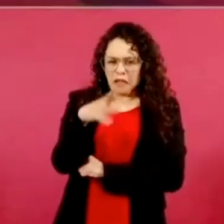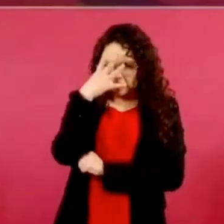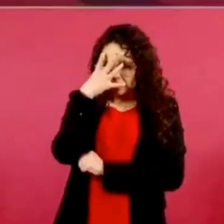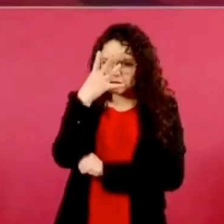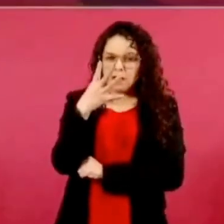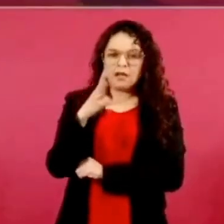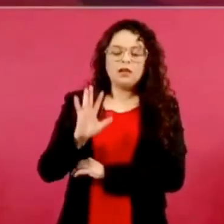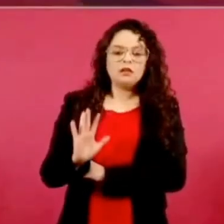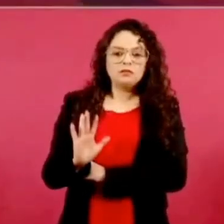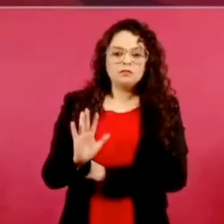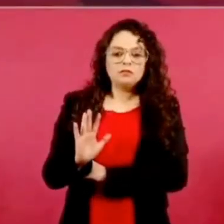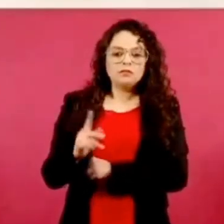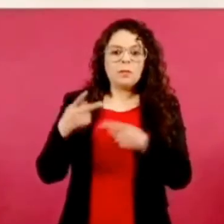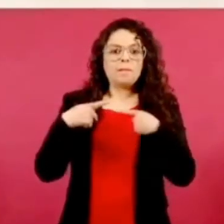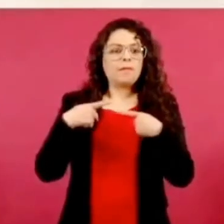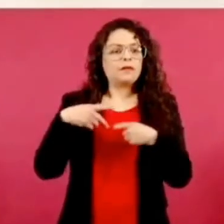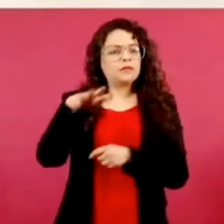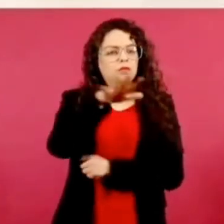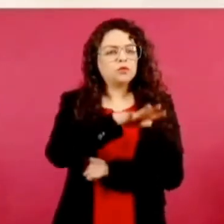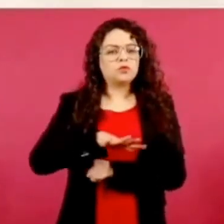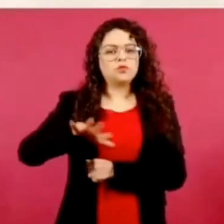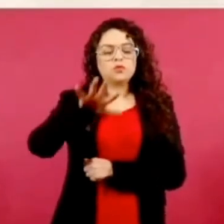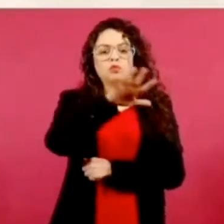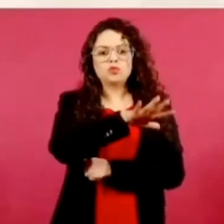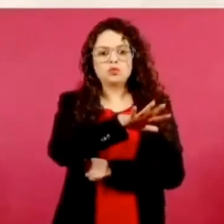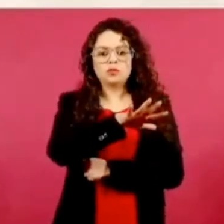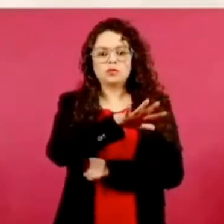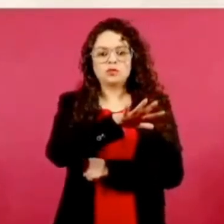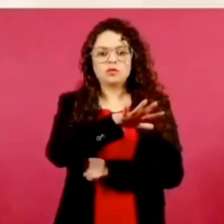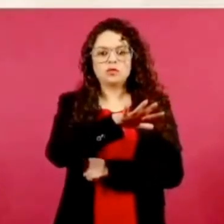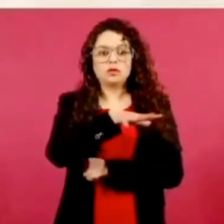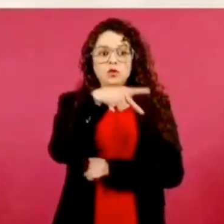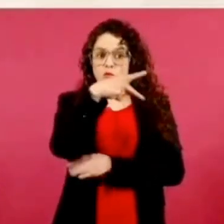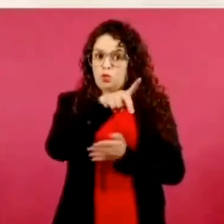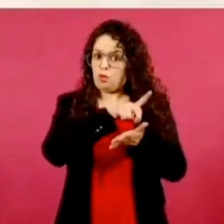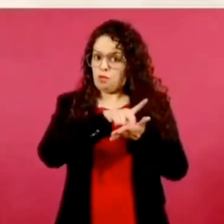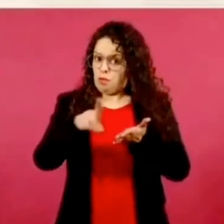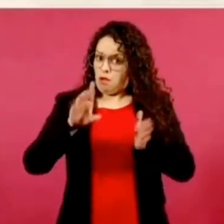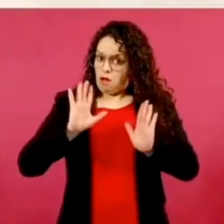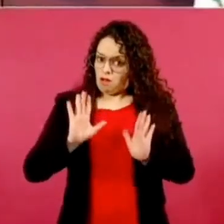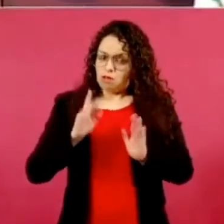había recibido la gente, que eso además su derecho,